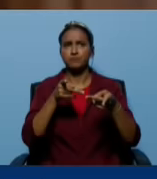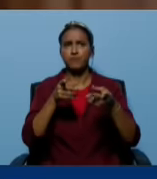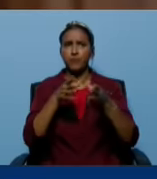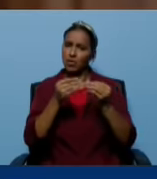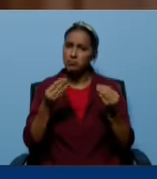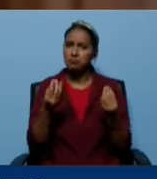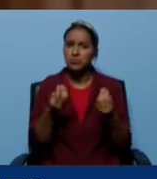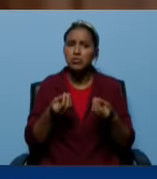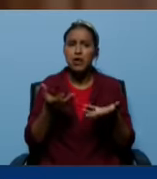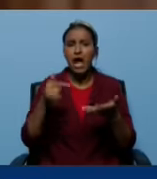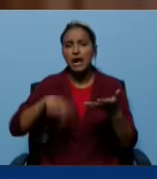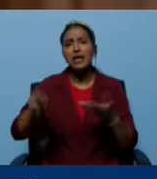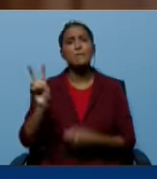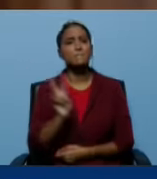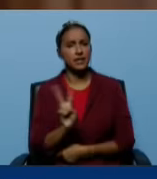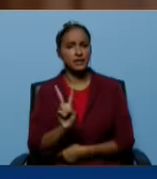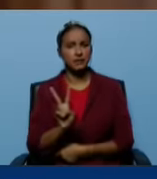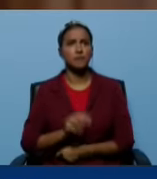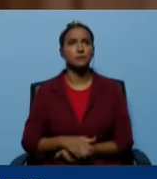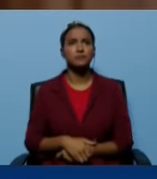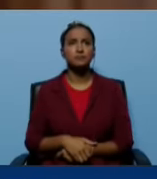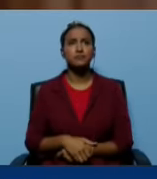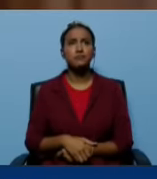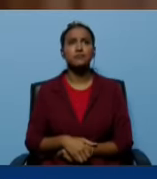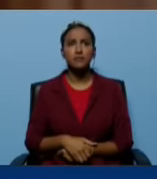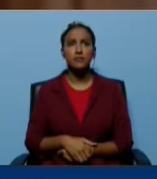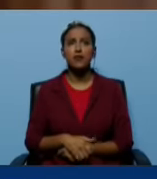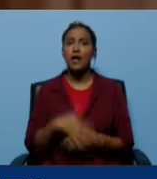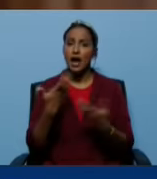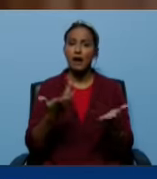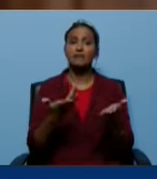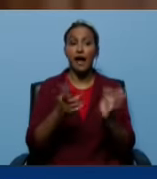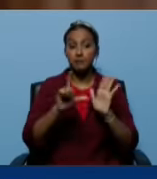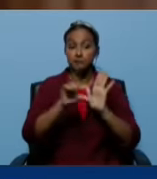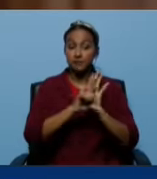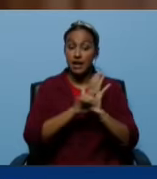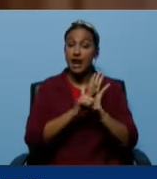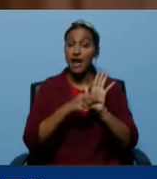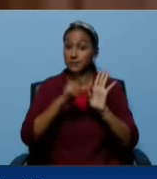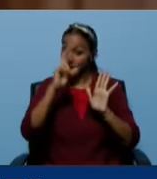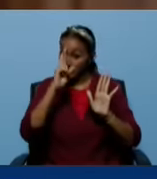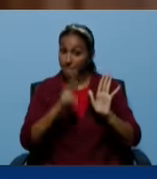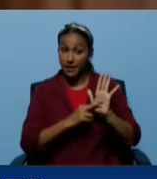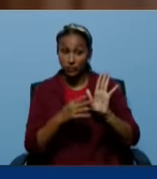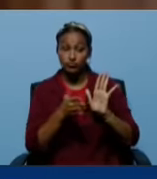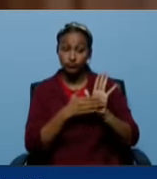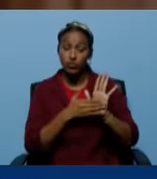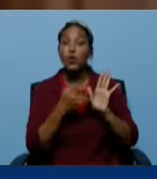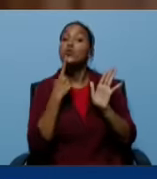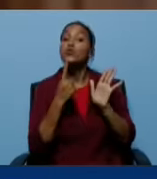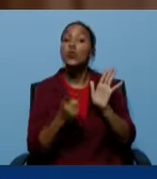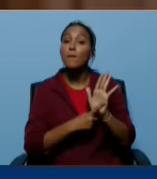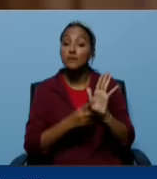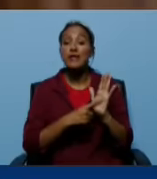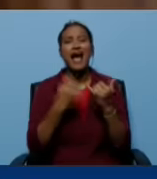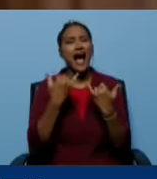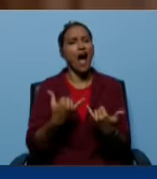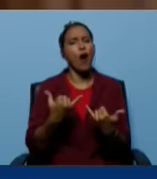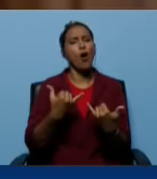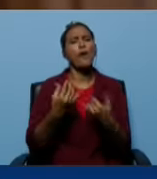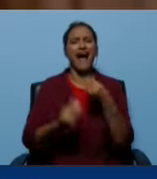nuestro país y que están regidas pues por las leyes venezolanas. Ahora a hacer un máximo esfuerzo